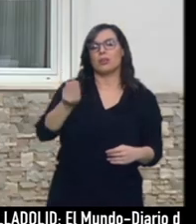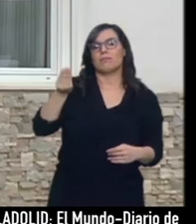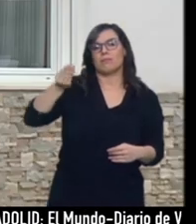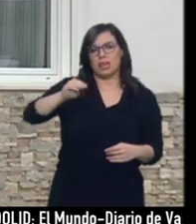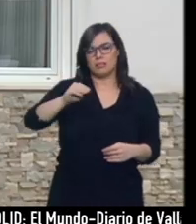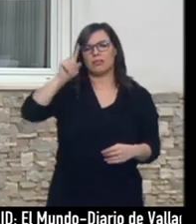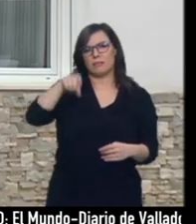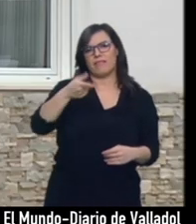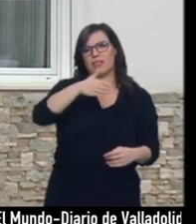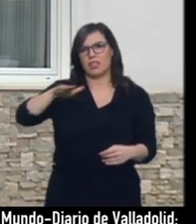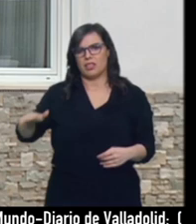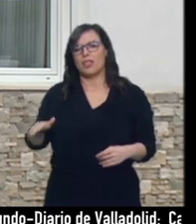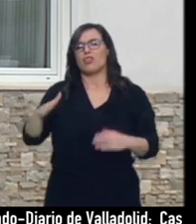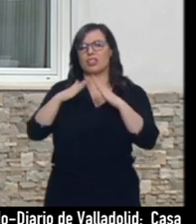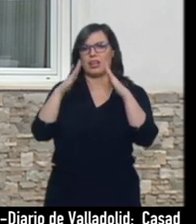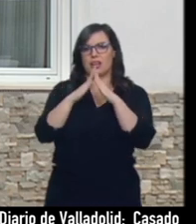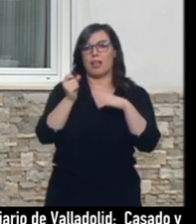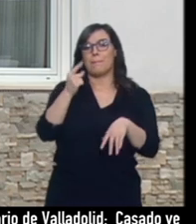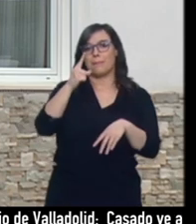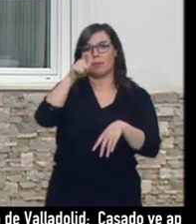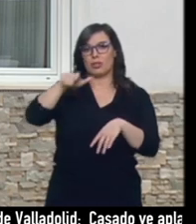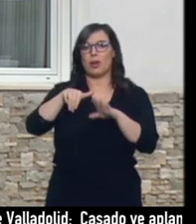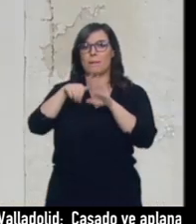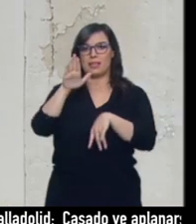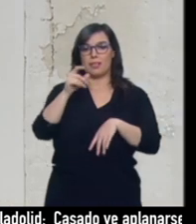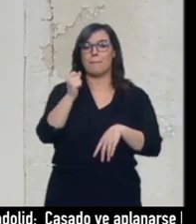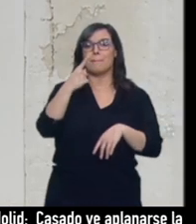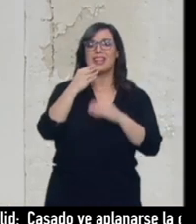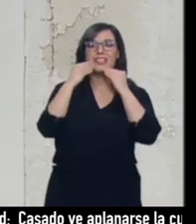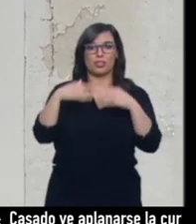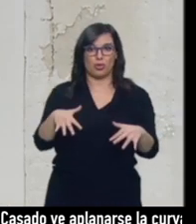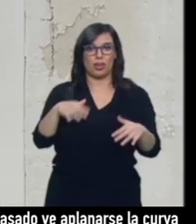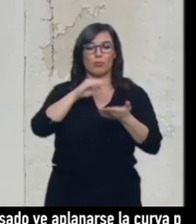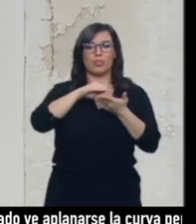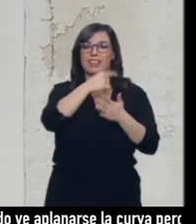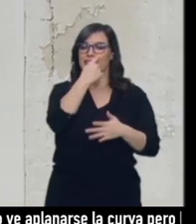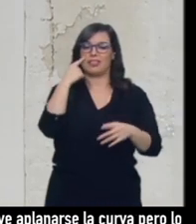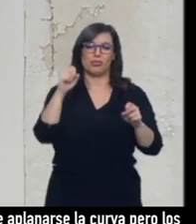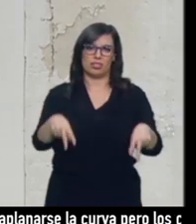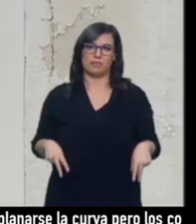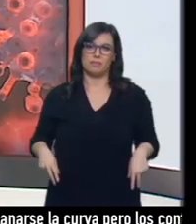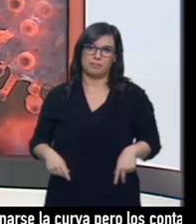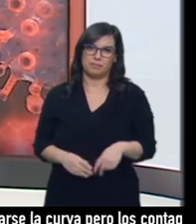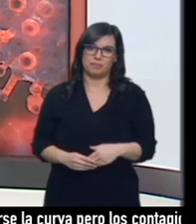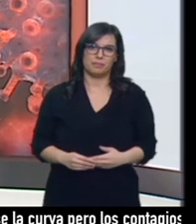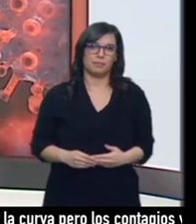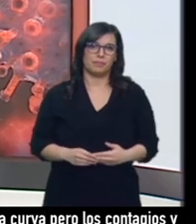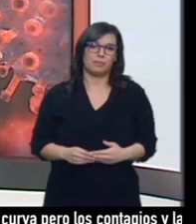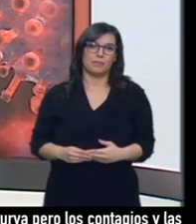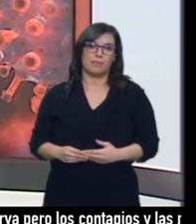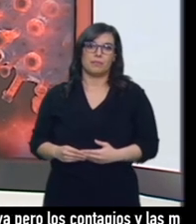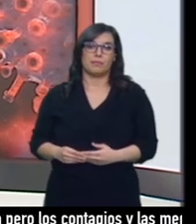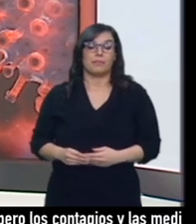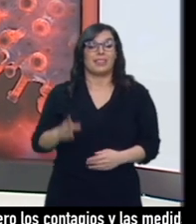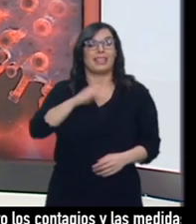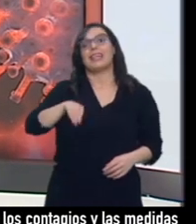muerto en casa. Son más de 1.000 historias, en muchos casos sin testigos. Y en cuanto